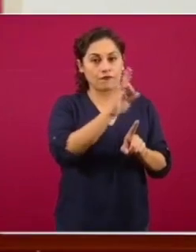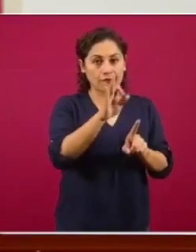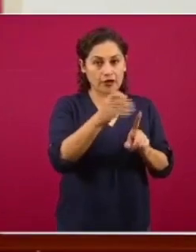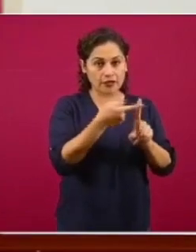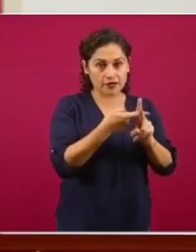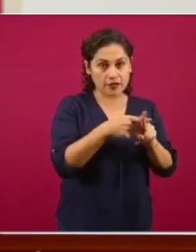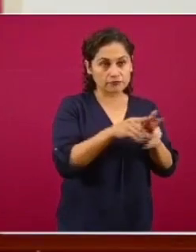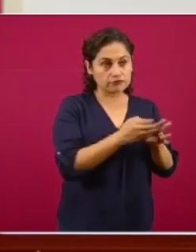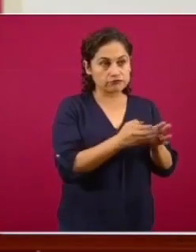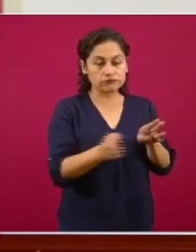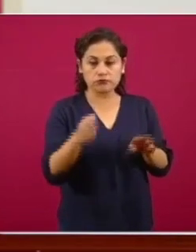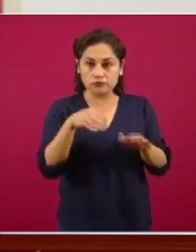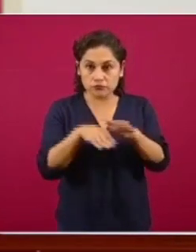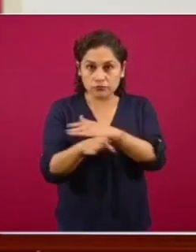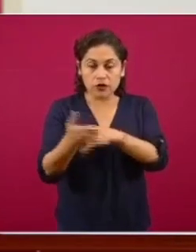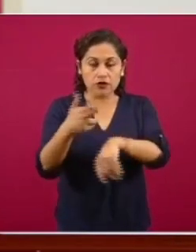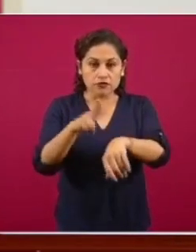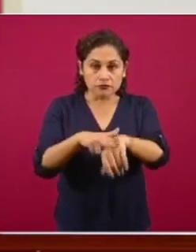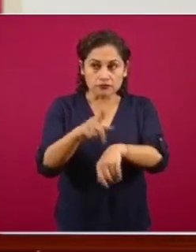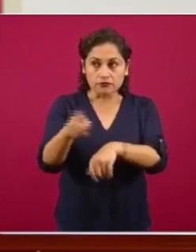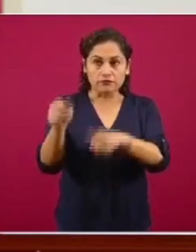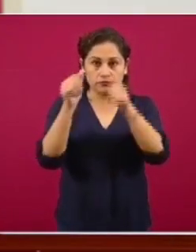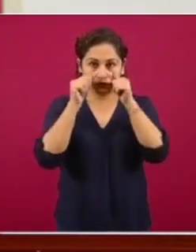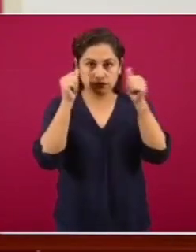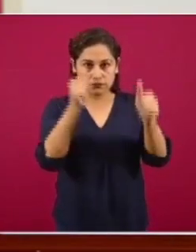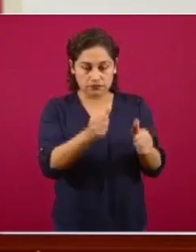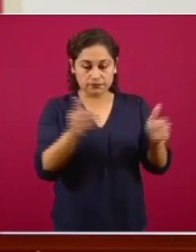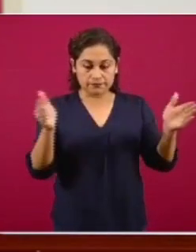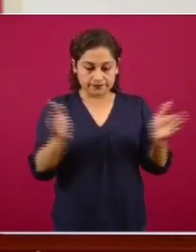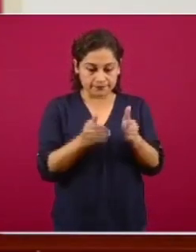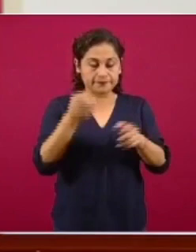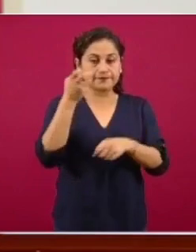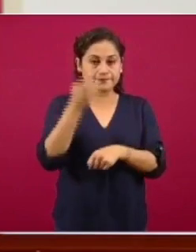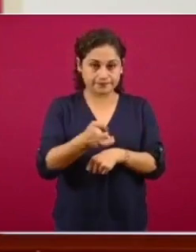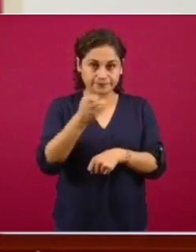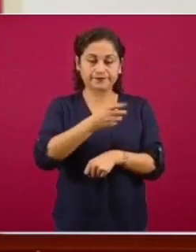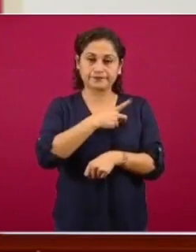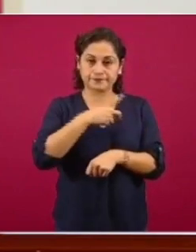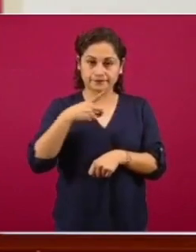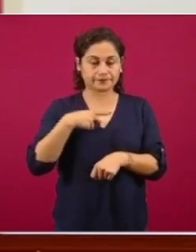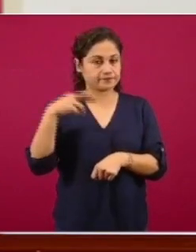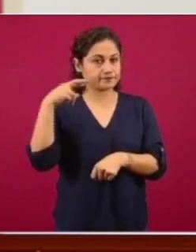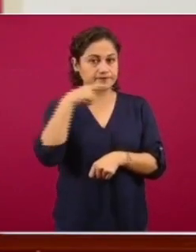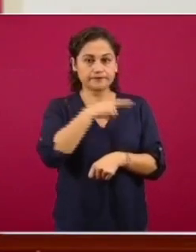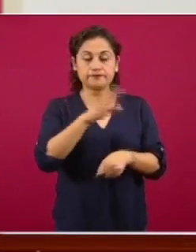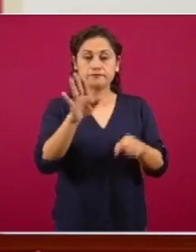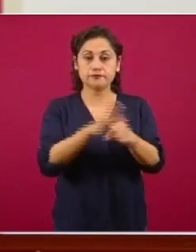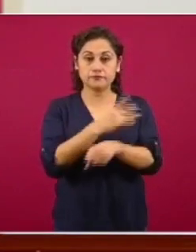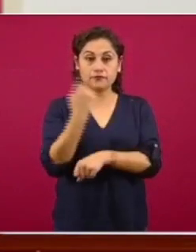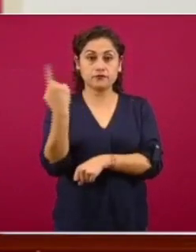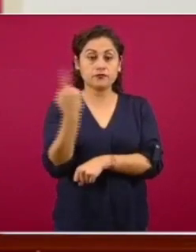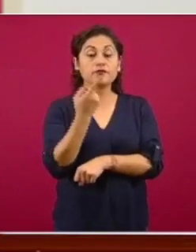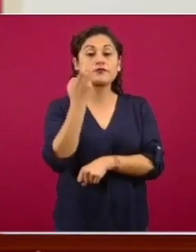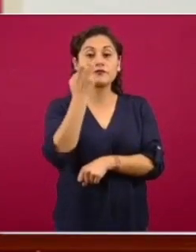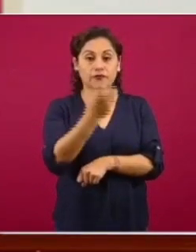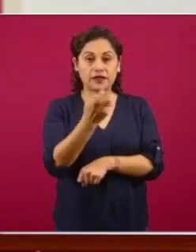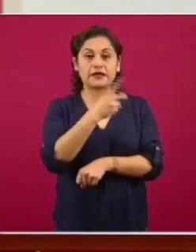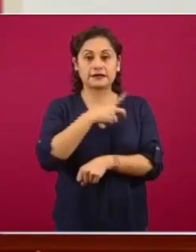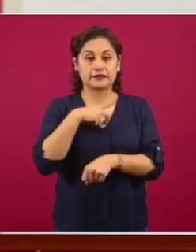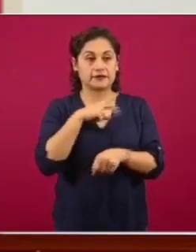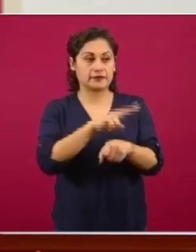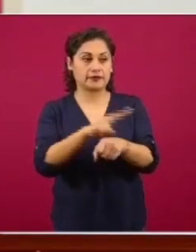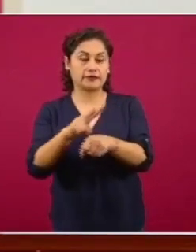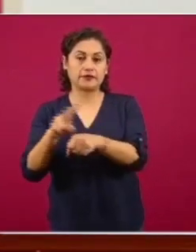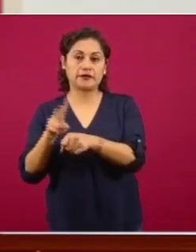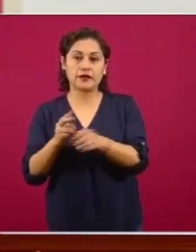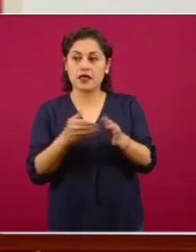y creemos que este indicador es un indicador que cada vez tenemos que recortar más como un indicador que claramente está asociado a la